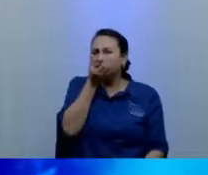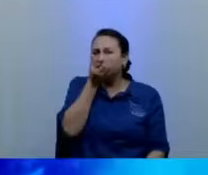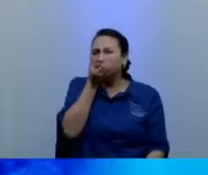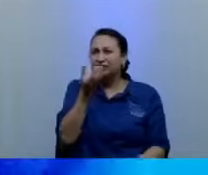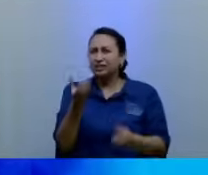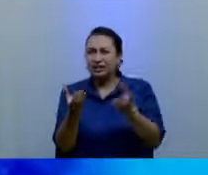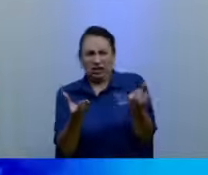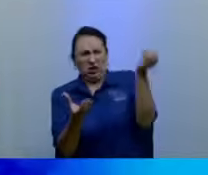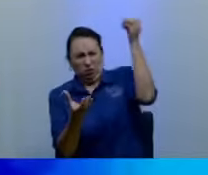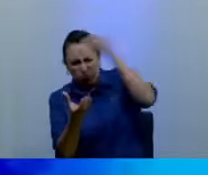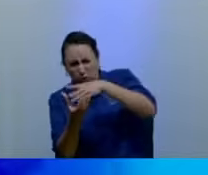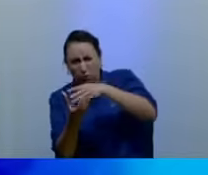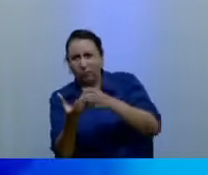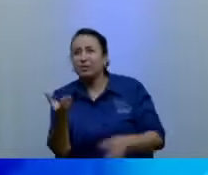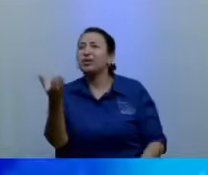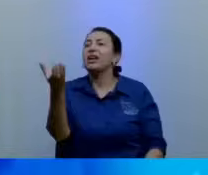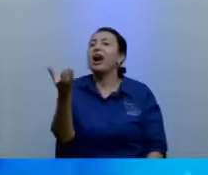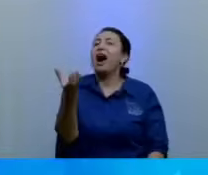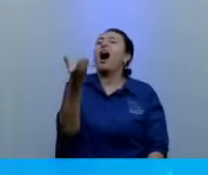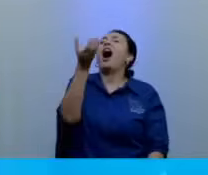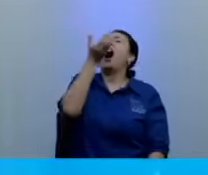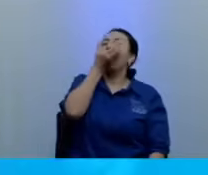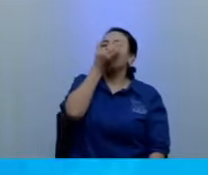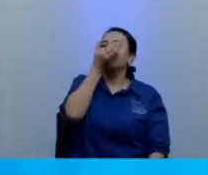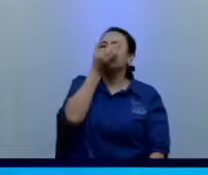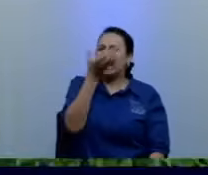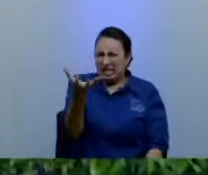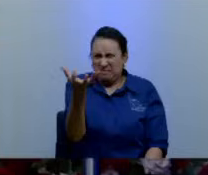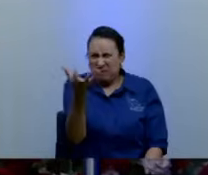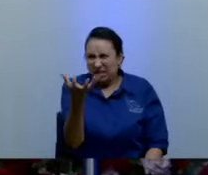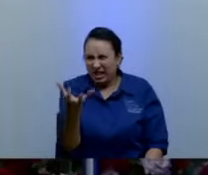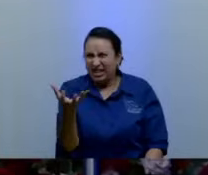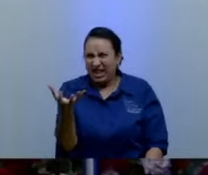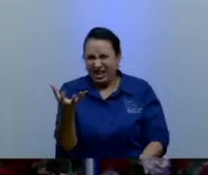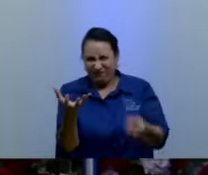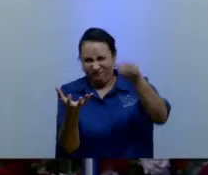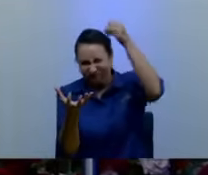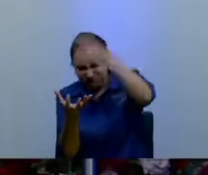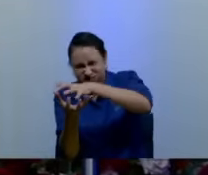Y de este lado el chile partido a la mitad con limón y sal. ¿Así?